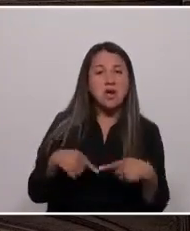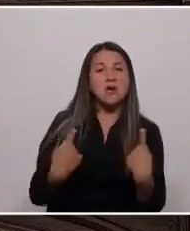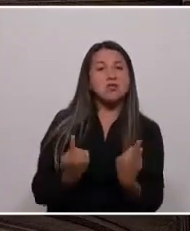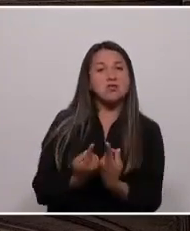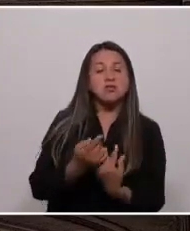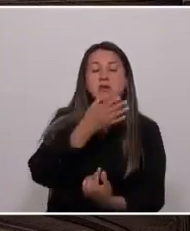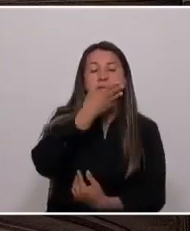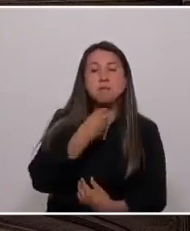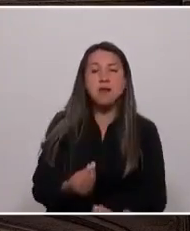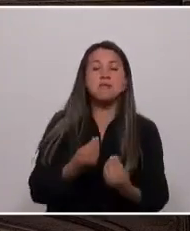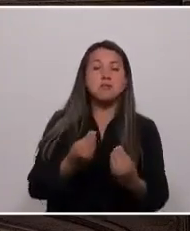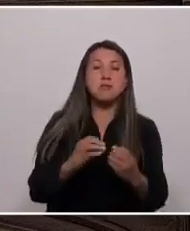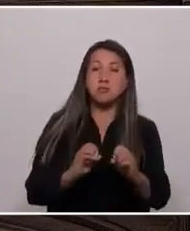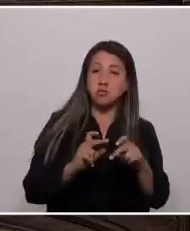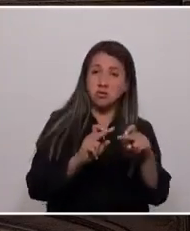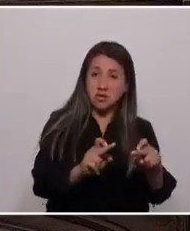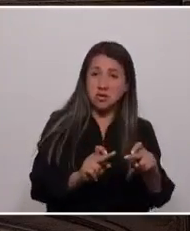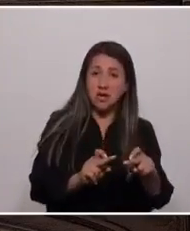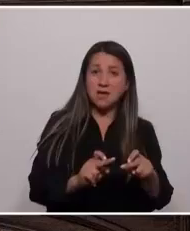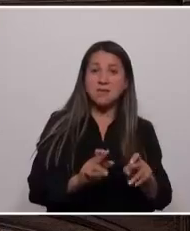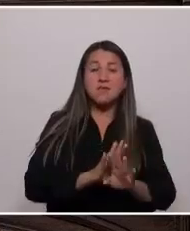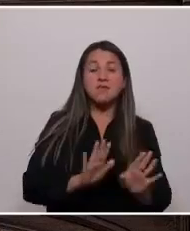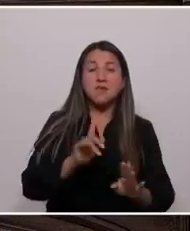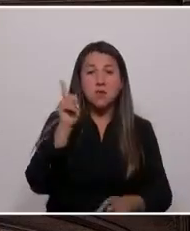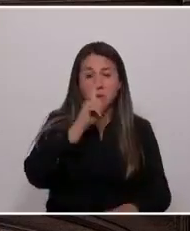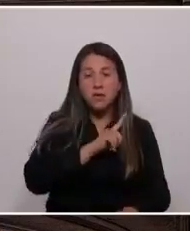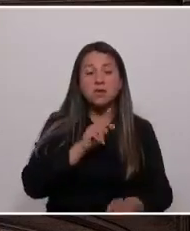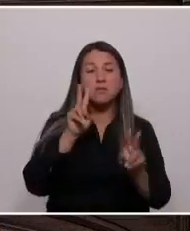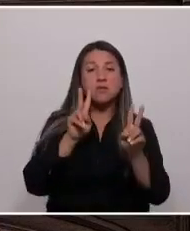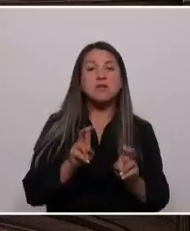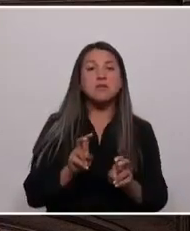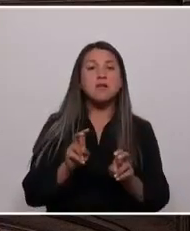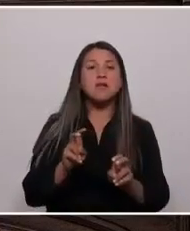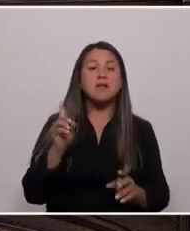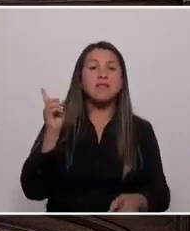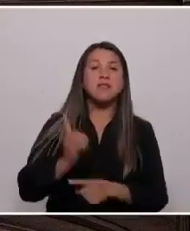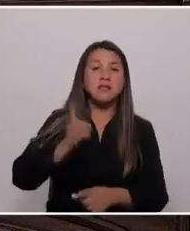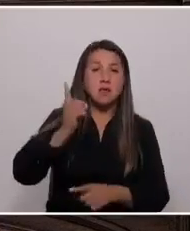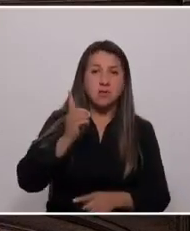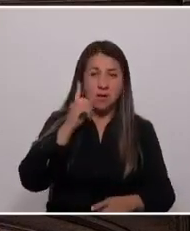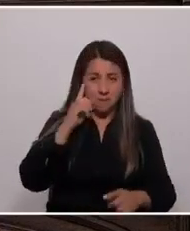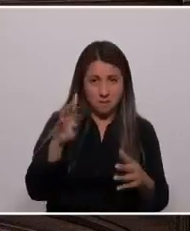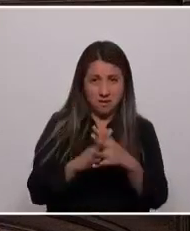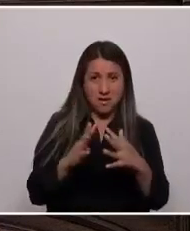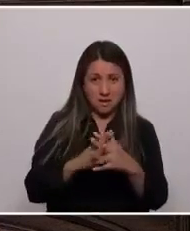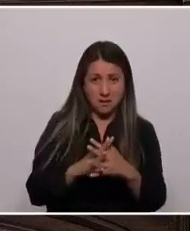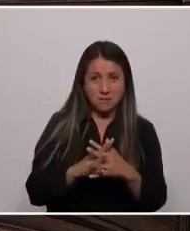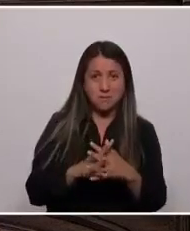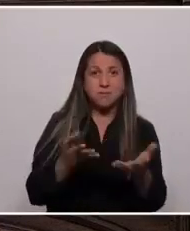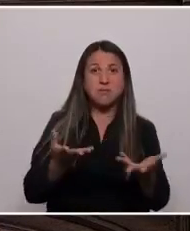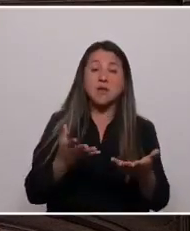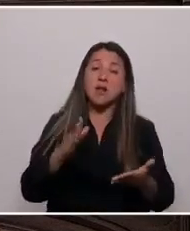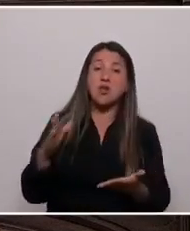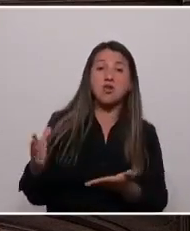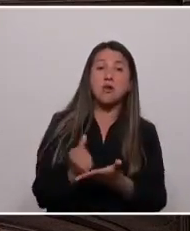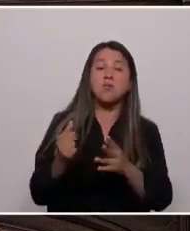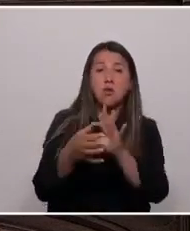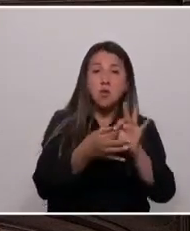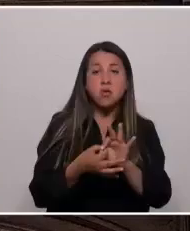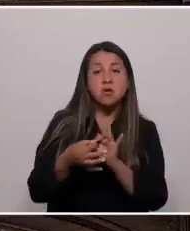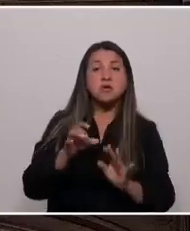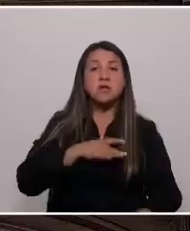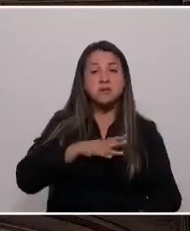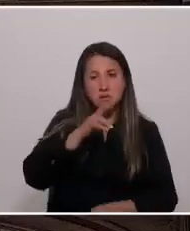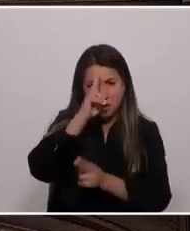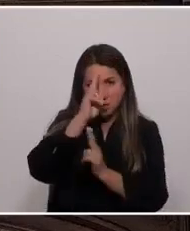oportunidad de terminar con el último hito sangriento de la dictadura militar para que para que logremos unirnos como chileno reconociéndonos